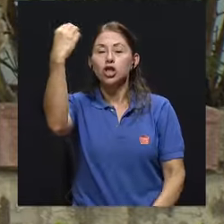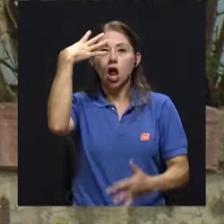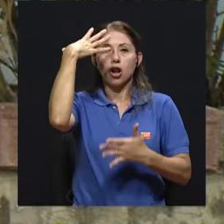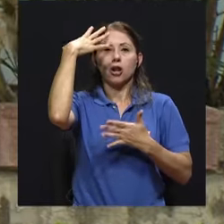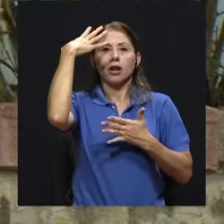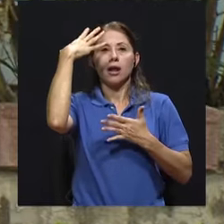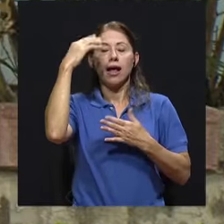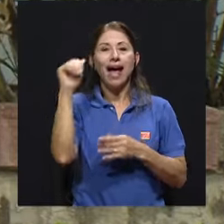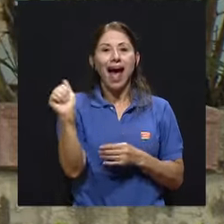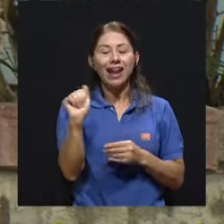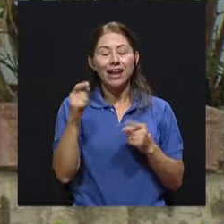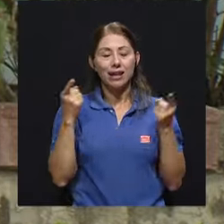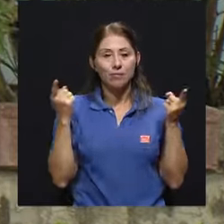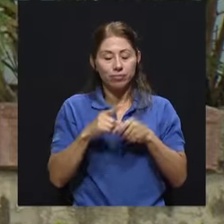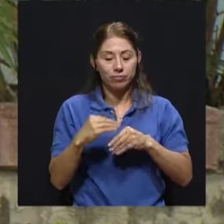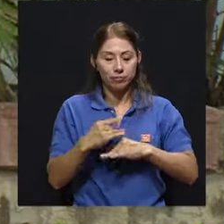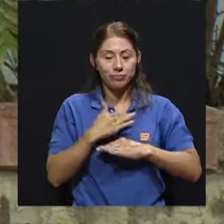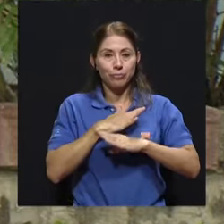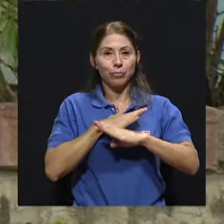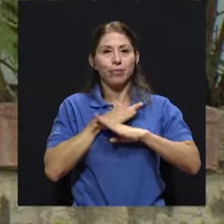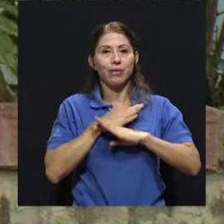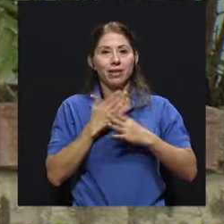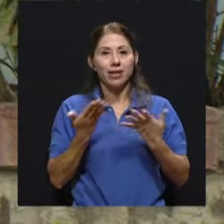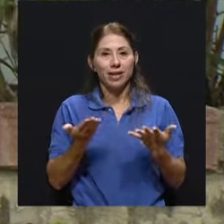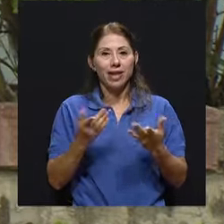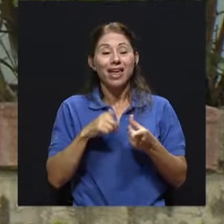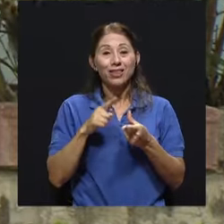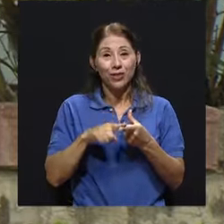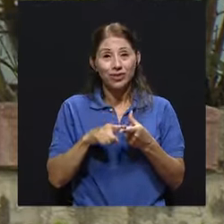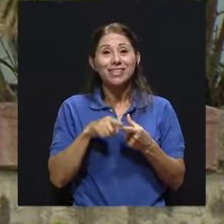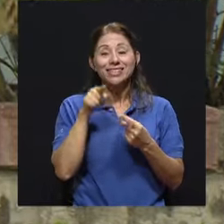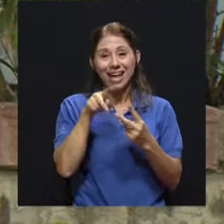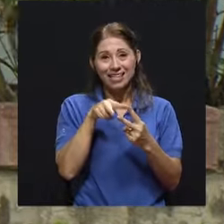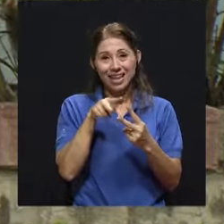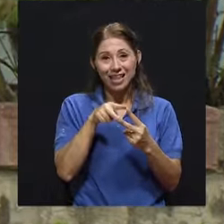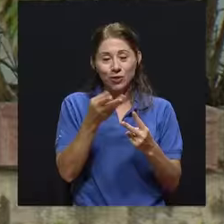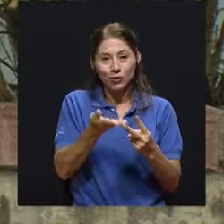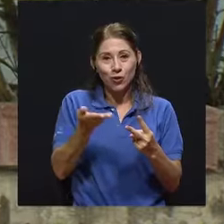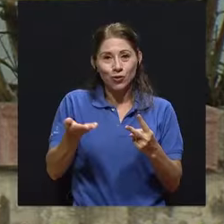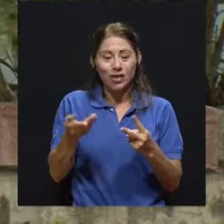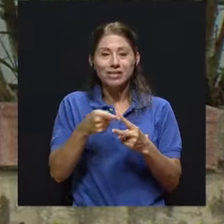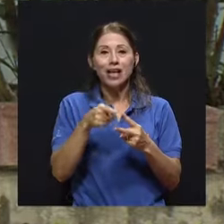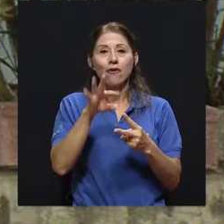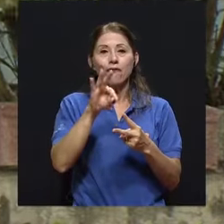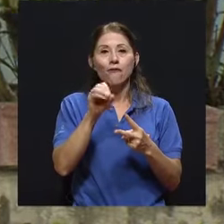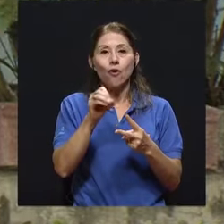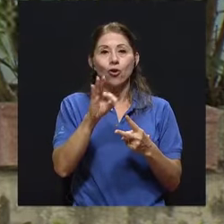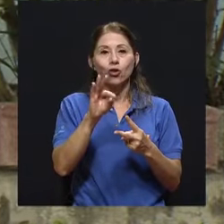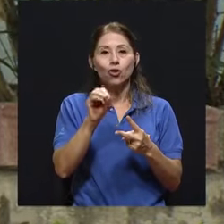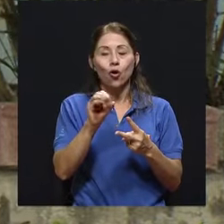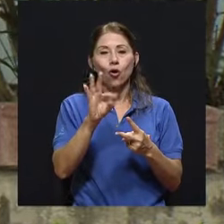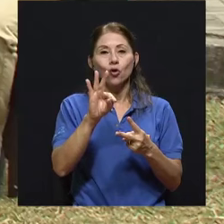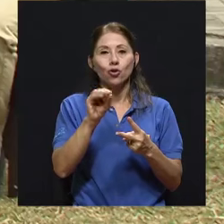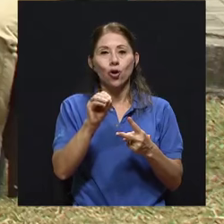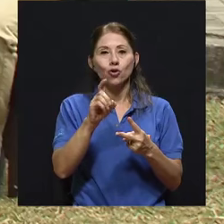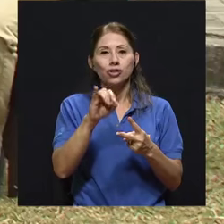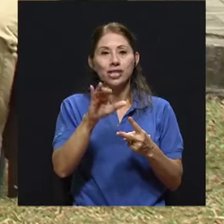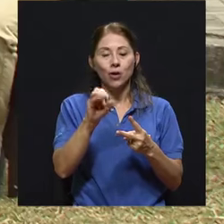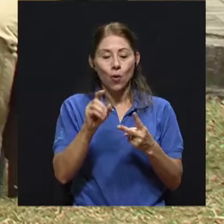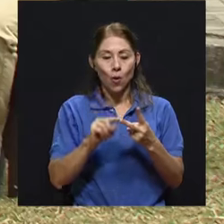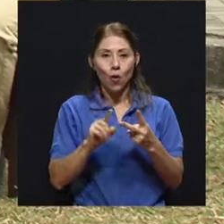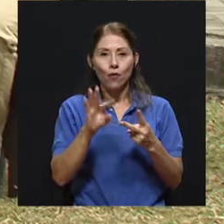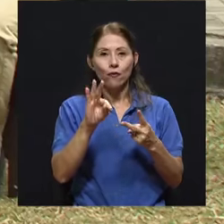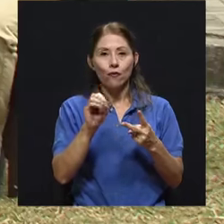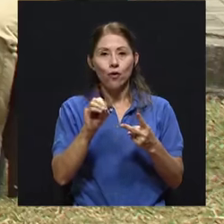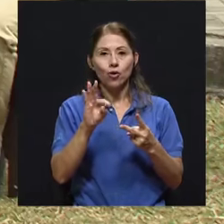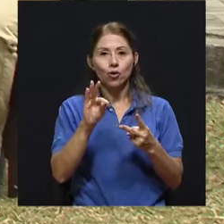alergia. ¿Okay? Entonces, hace las dos cosas, fototoxicidad y fotoalergia. Doctor, el tiempo